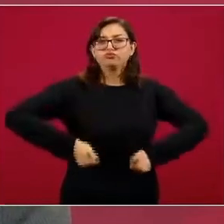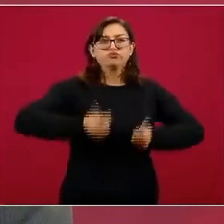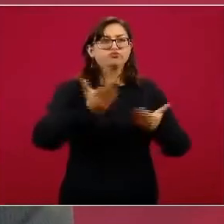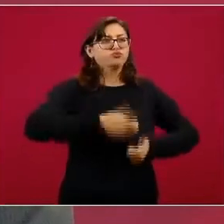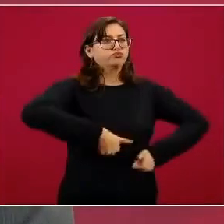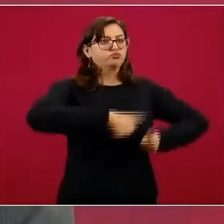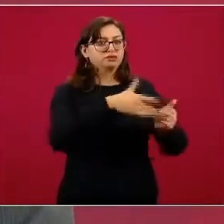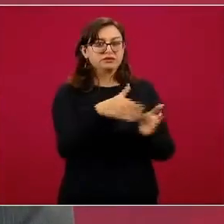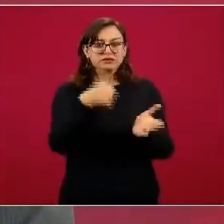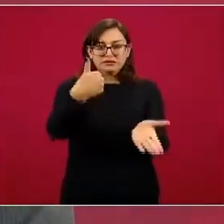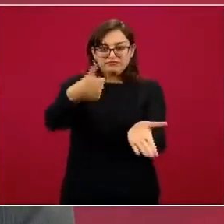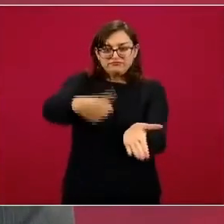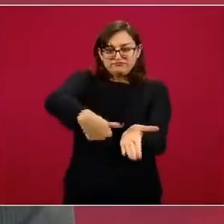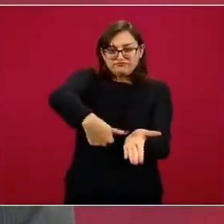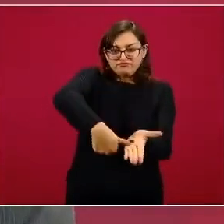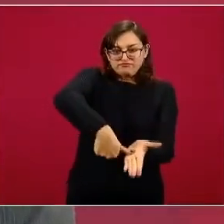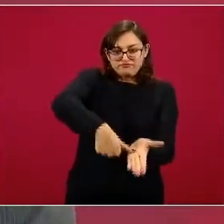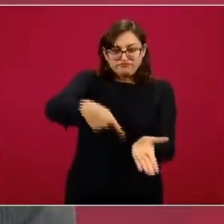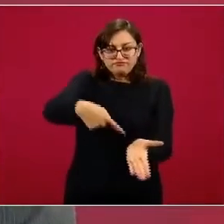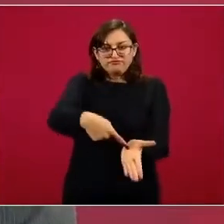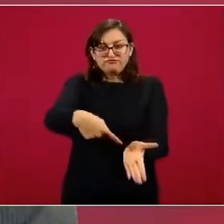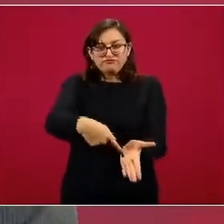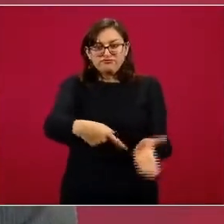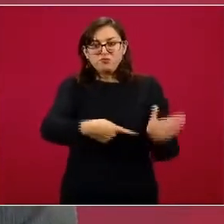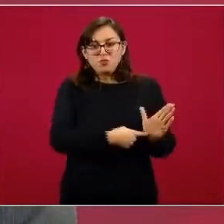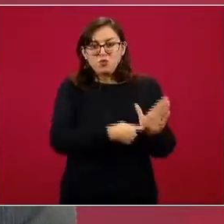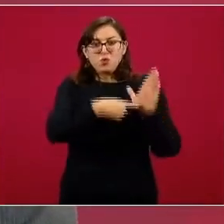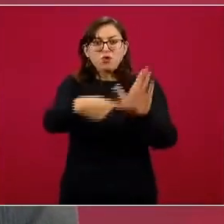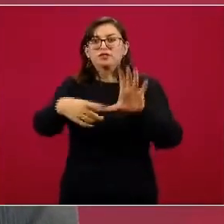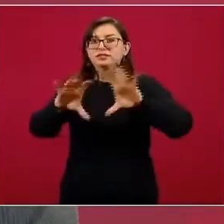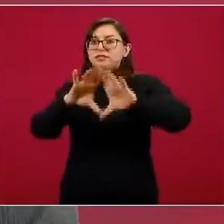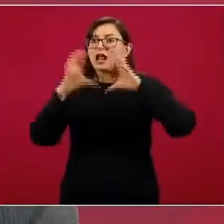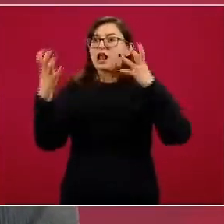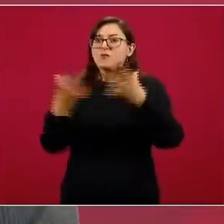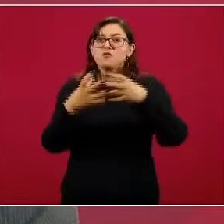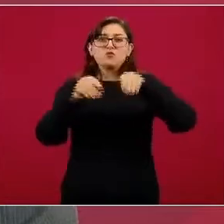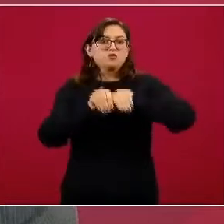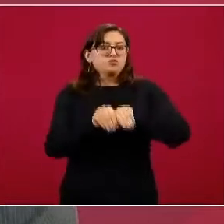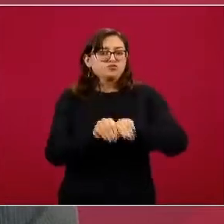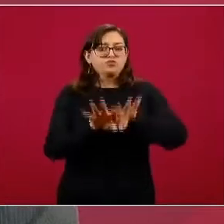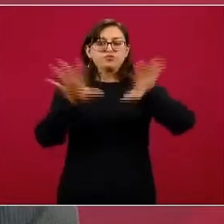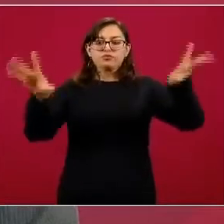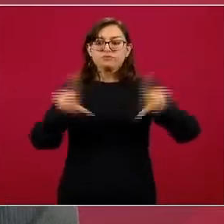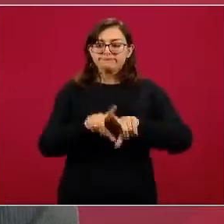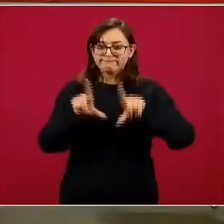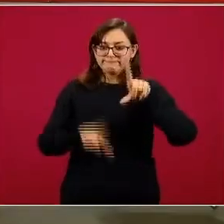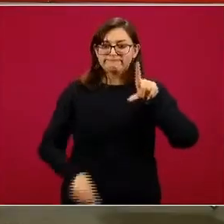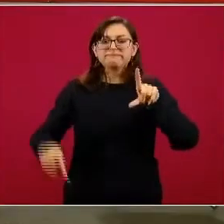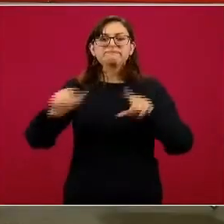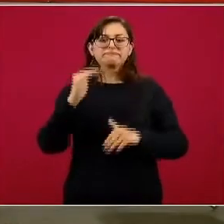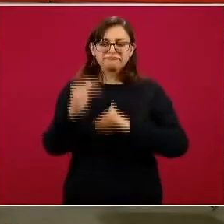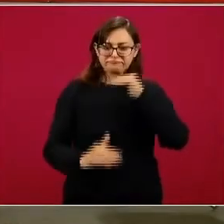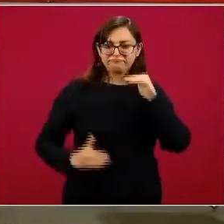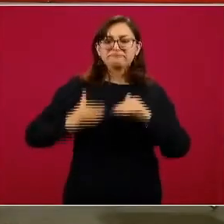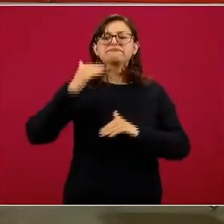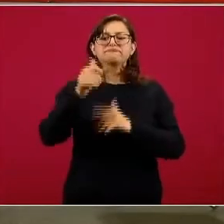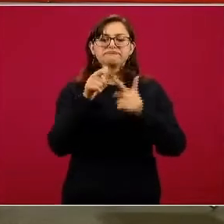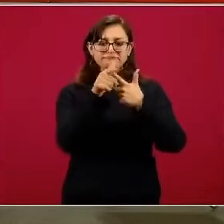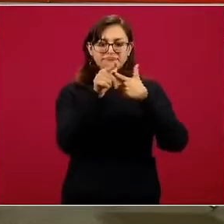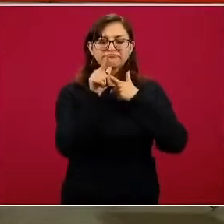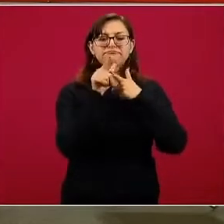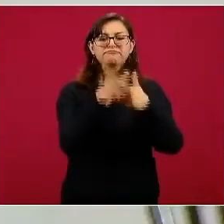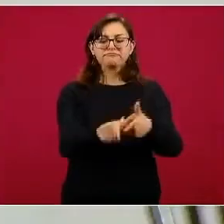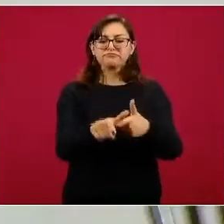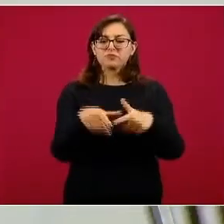darán constancia que en nuestro país, así como en el resto de las naciones, seguimos de pie y avanzando gracias